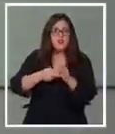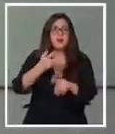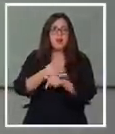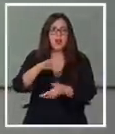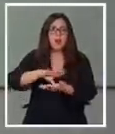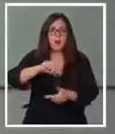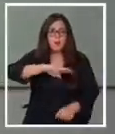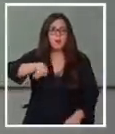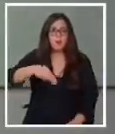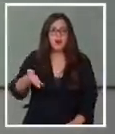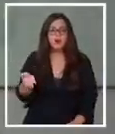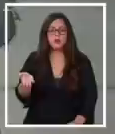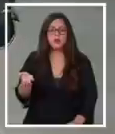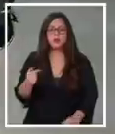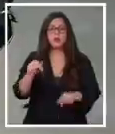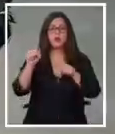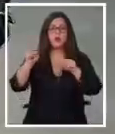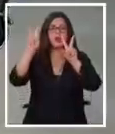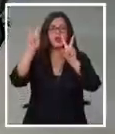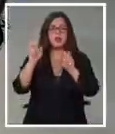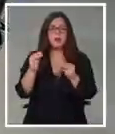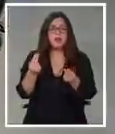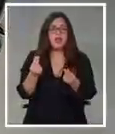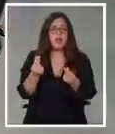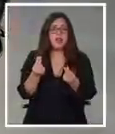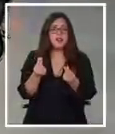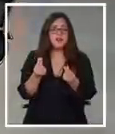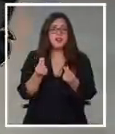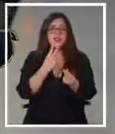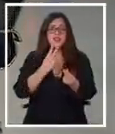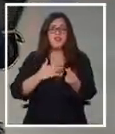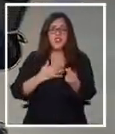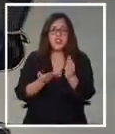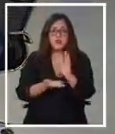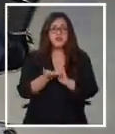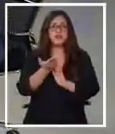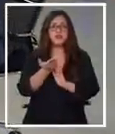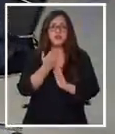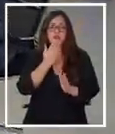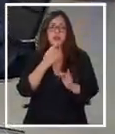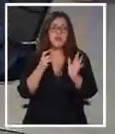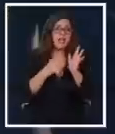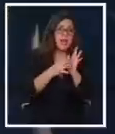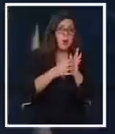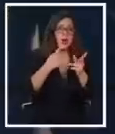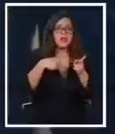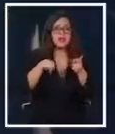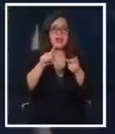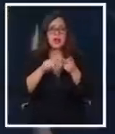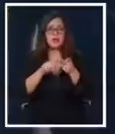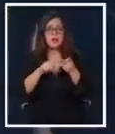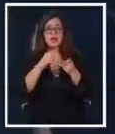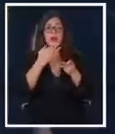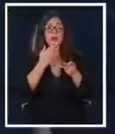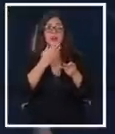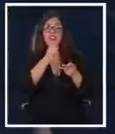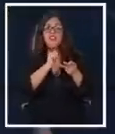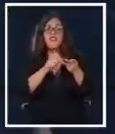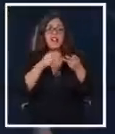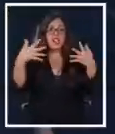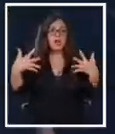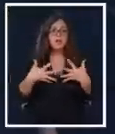día en materia de alza del costo la vida en materia de delincuencia en materia de falta de cohesión social